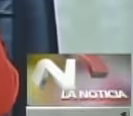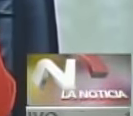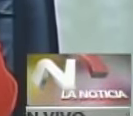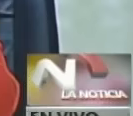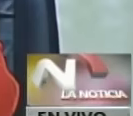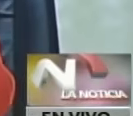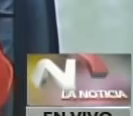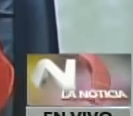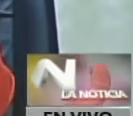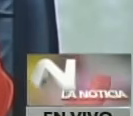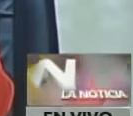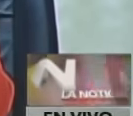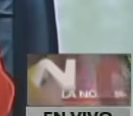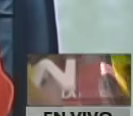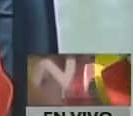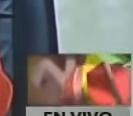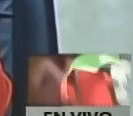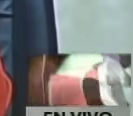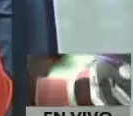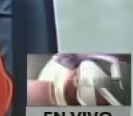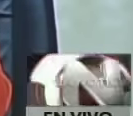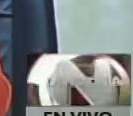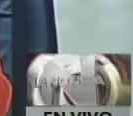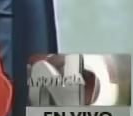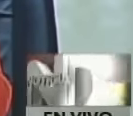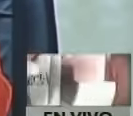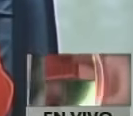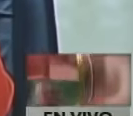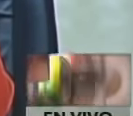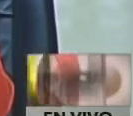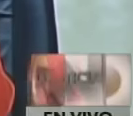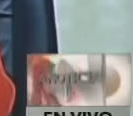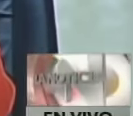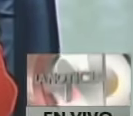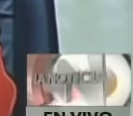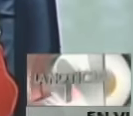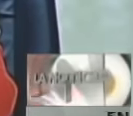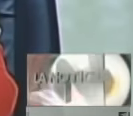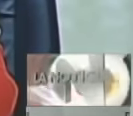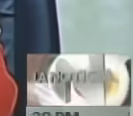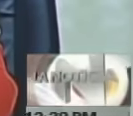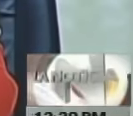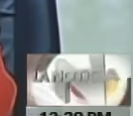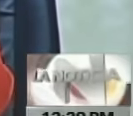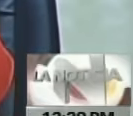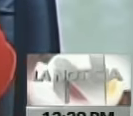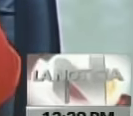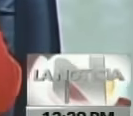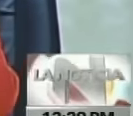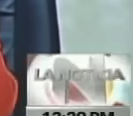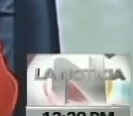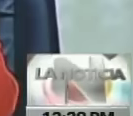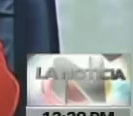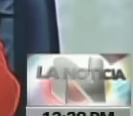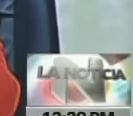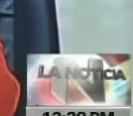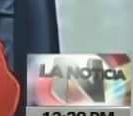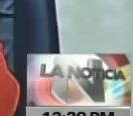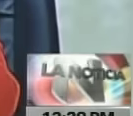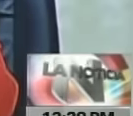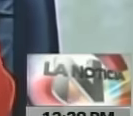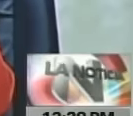han vulnerado gravemente la institucionalidad del Mercosur, de esta triple